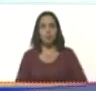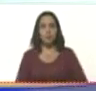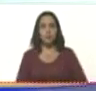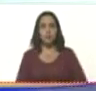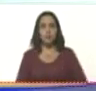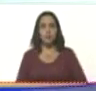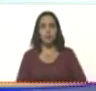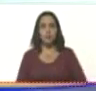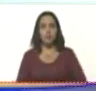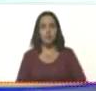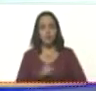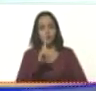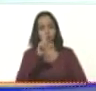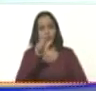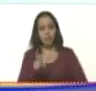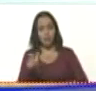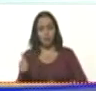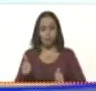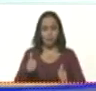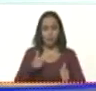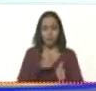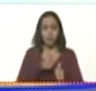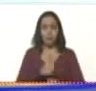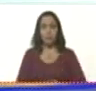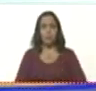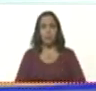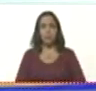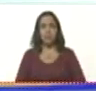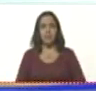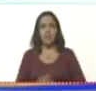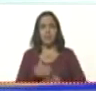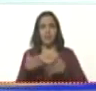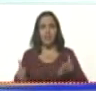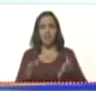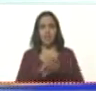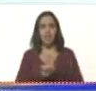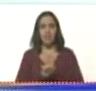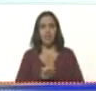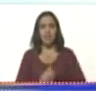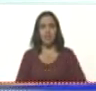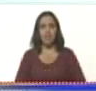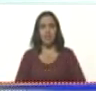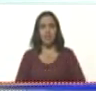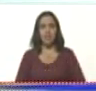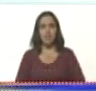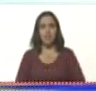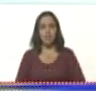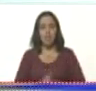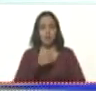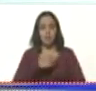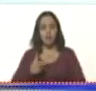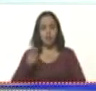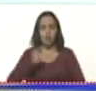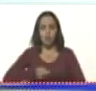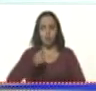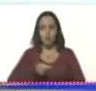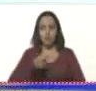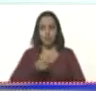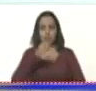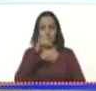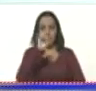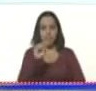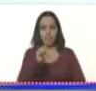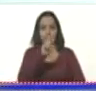un coliado que tenemos aquí, porque es un coliado, pero un gran compañero de los pensionados, mi camarada Israel López,